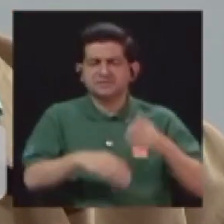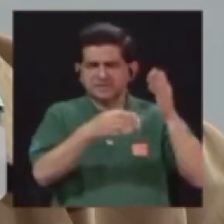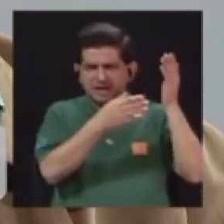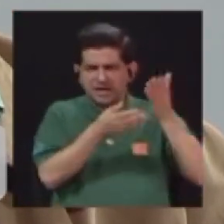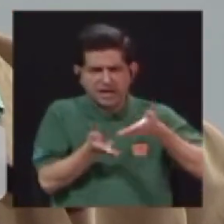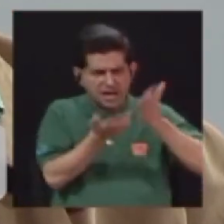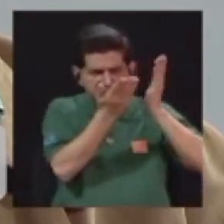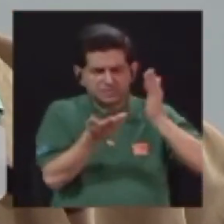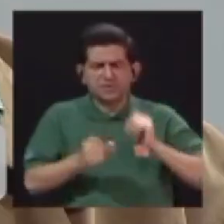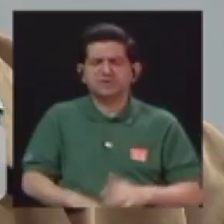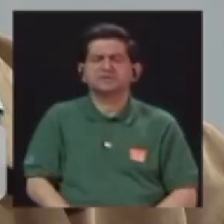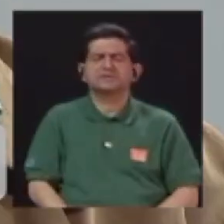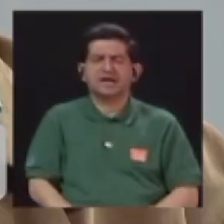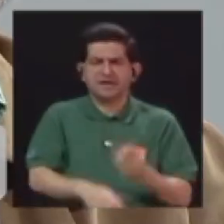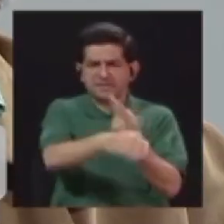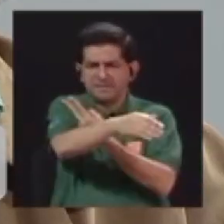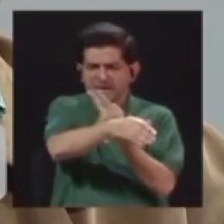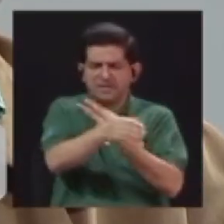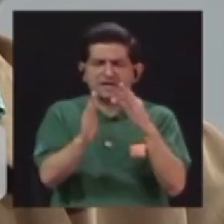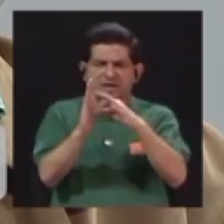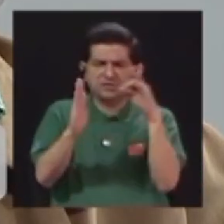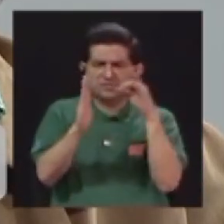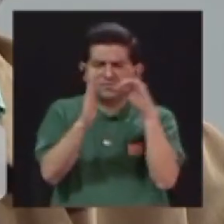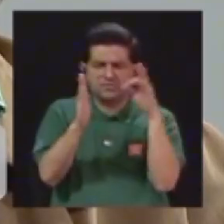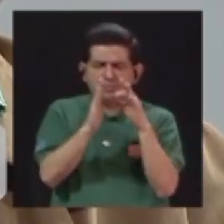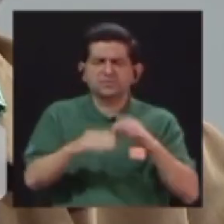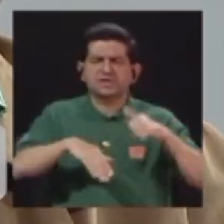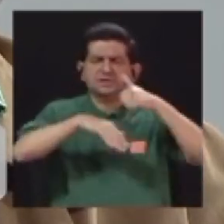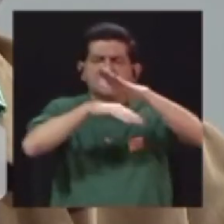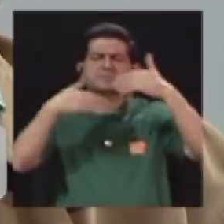hortalizas, frutas y verduras a Panamá.